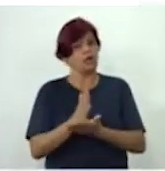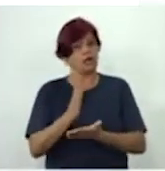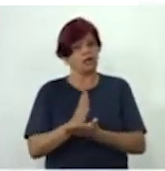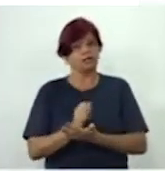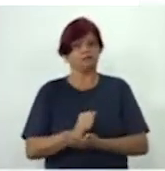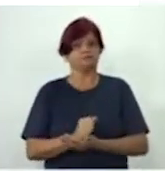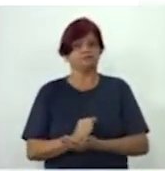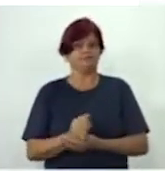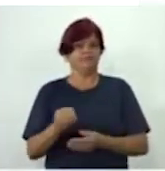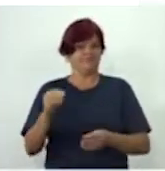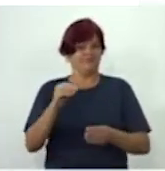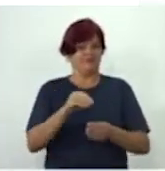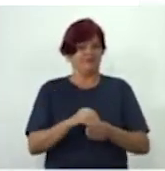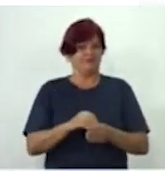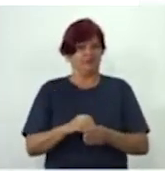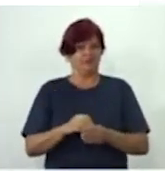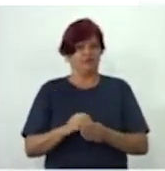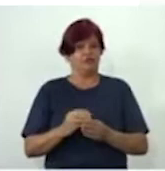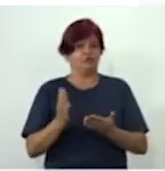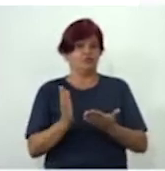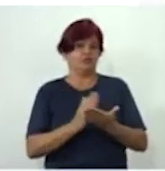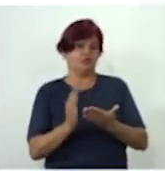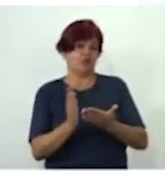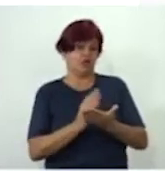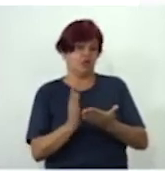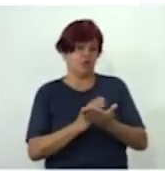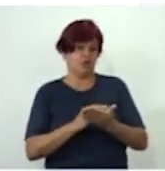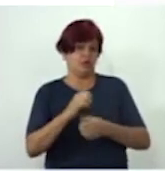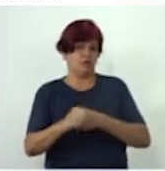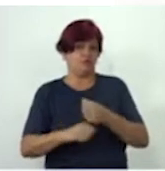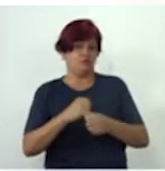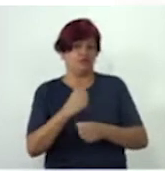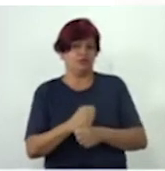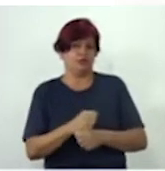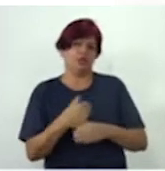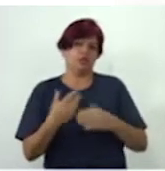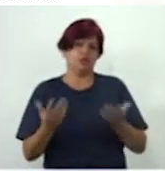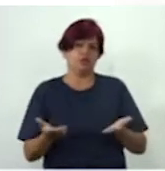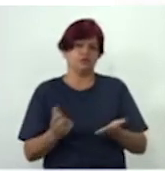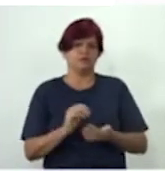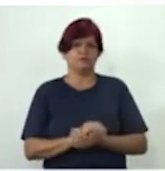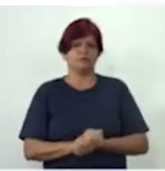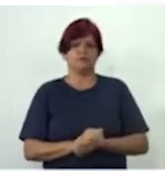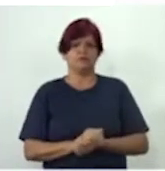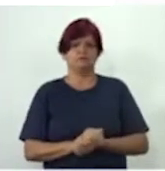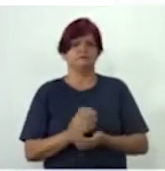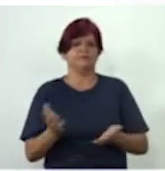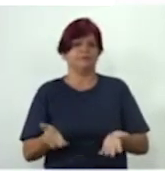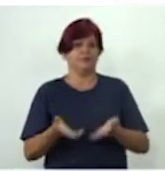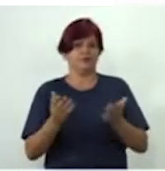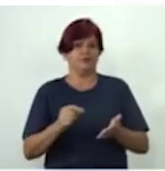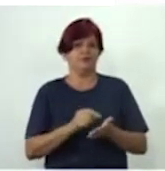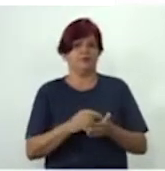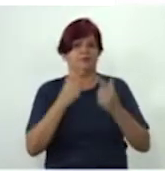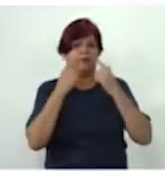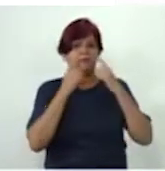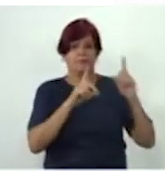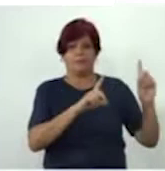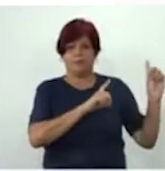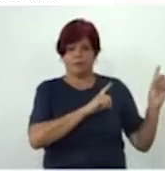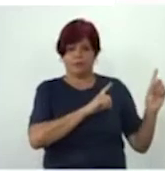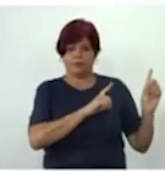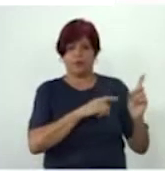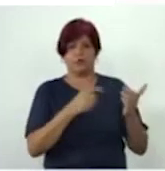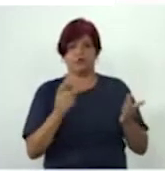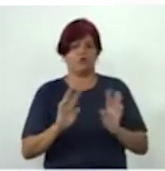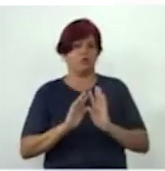Dentro de la bibliografía que hemos utilizado para desarrollar el tema, tenemos las normativas